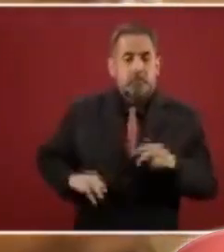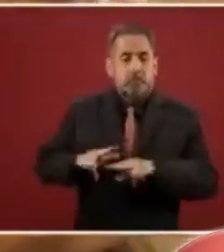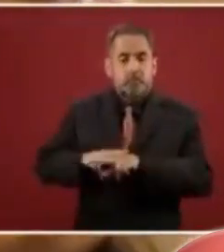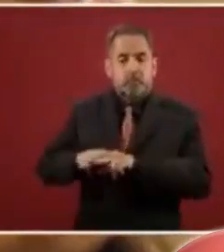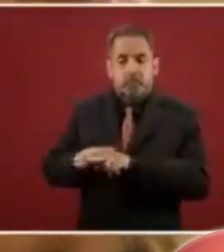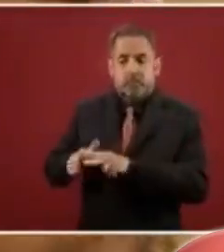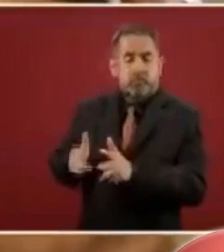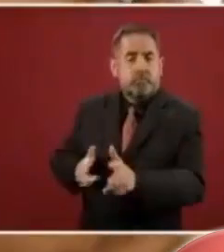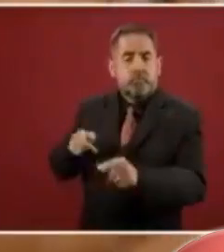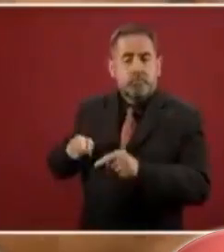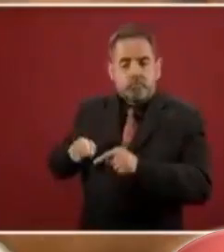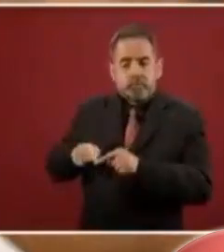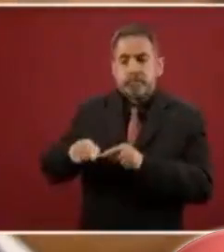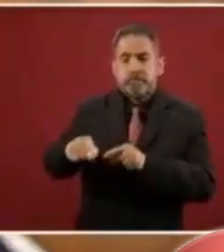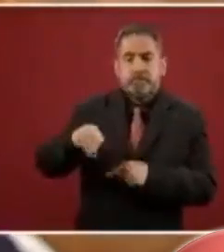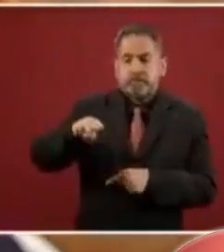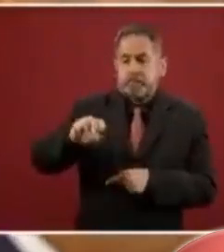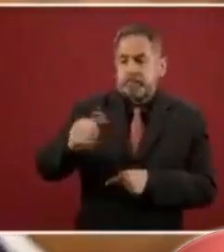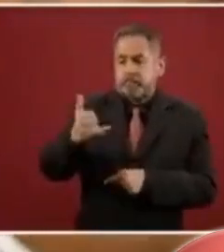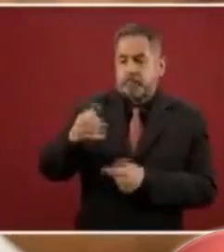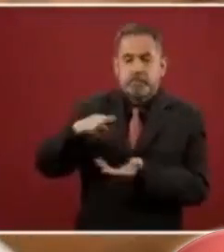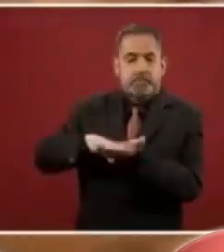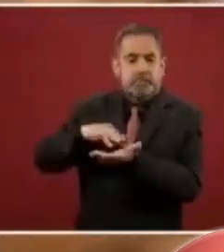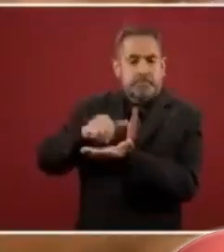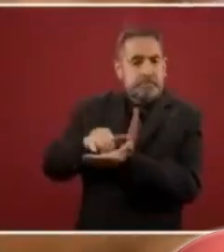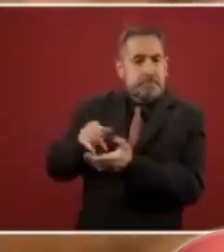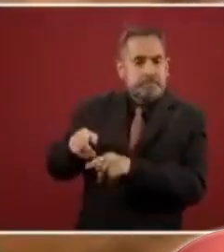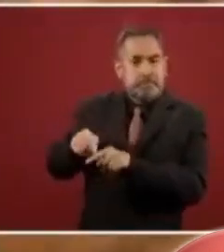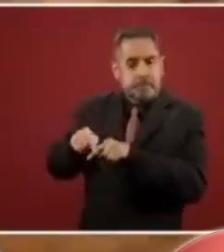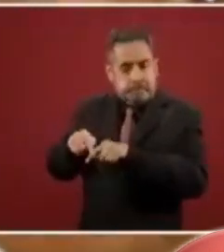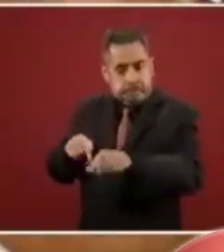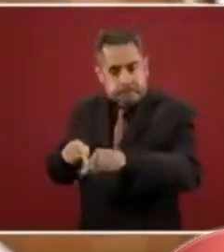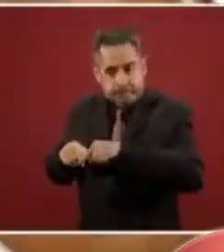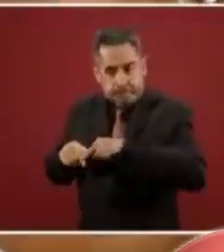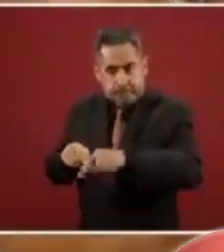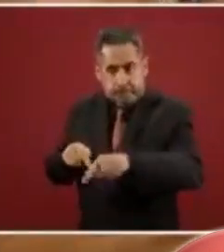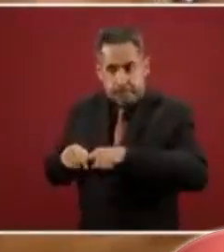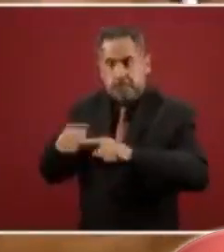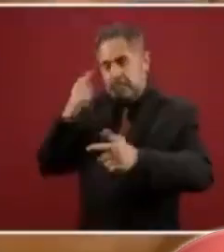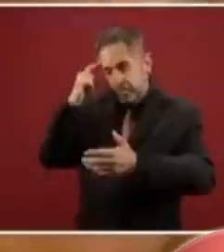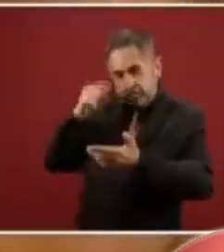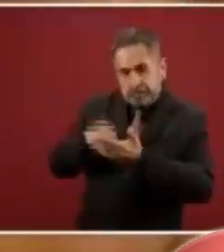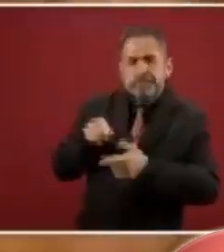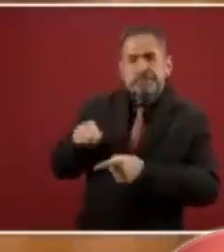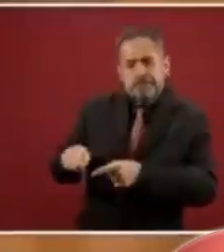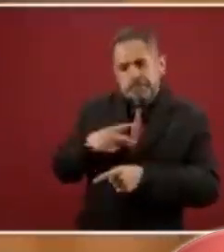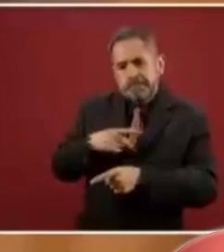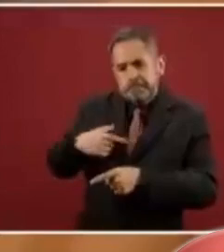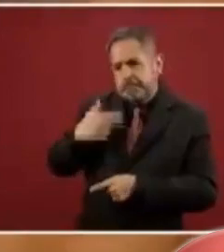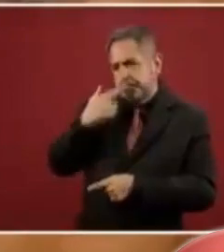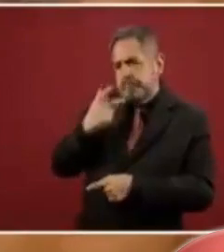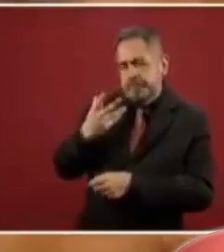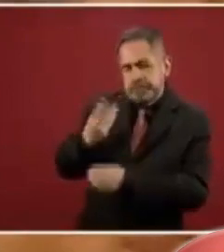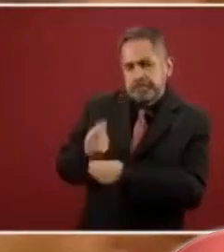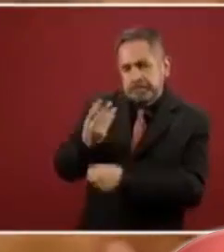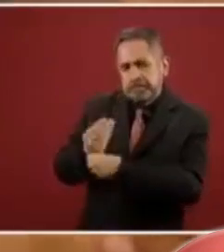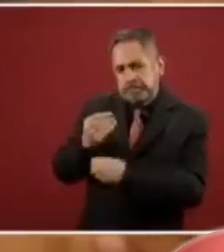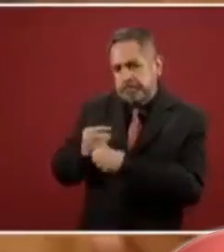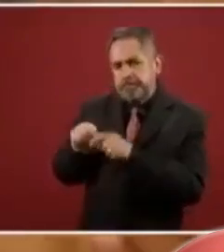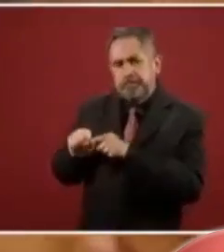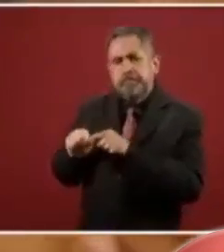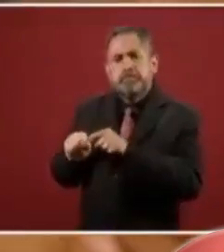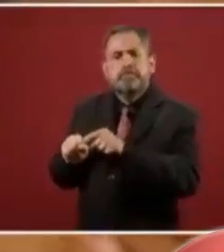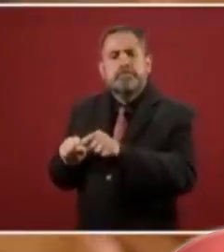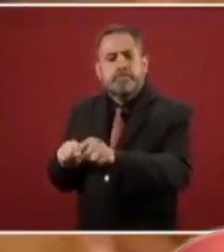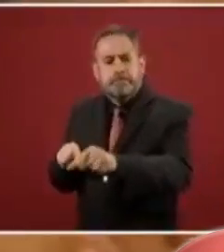Tren Maya? Porque yo creo que es importante que hay un mejoramiento de